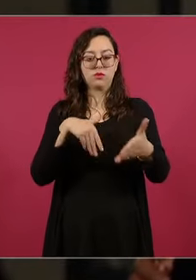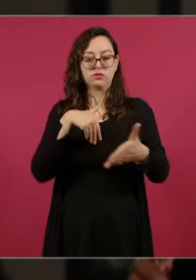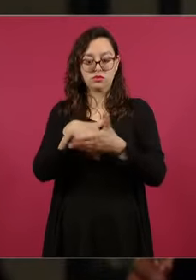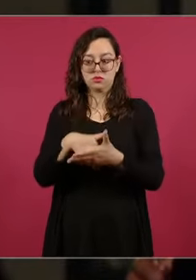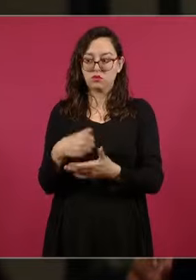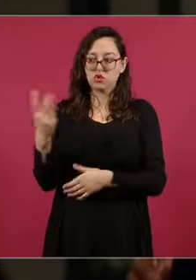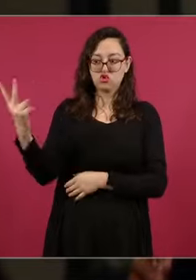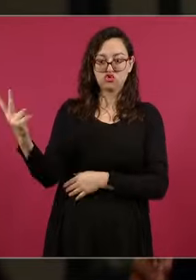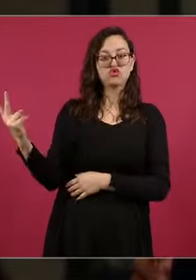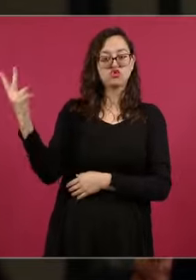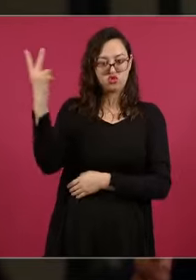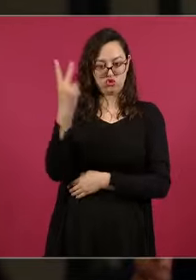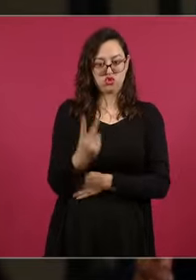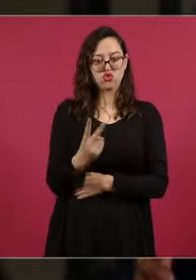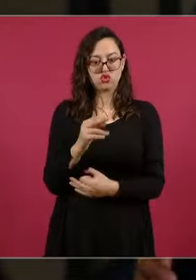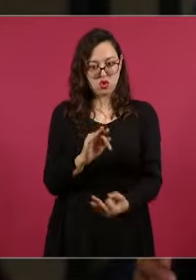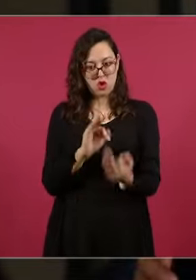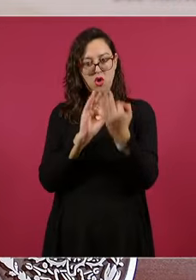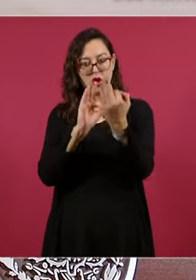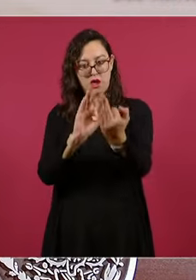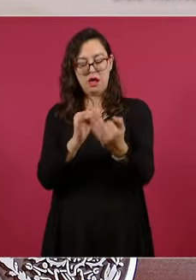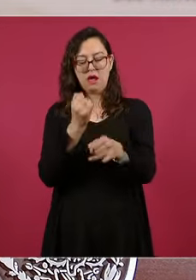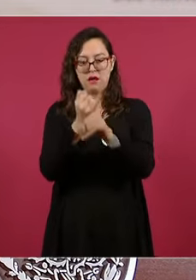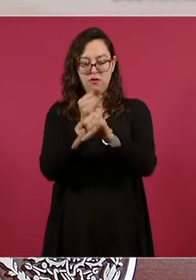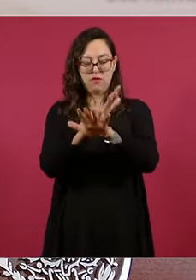dos, porque